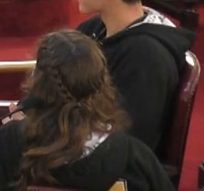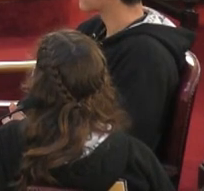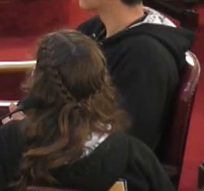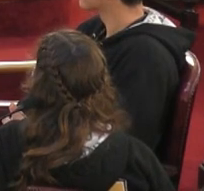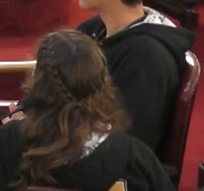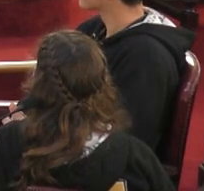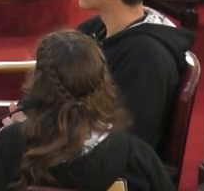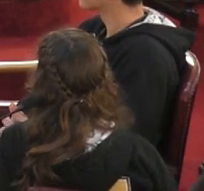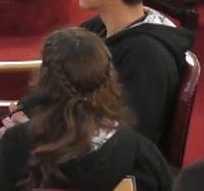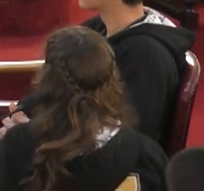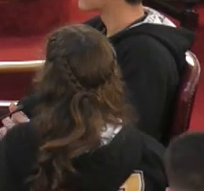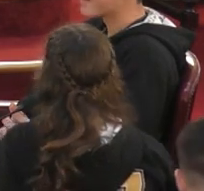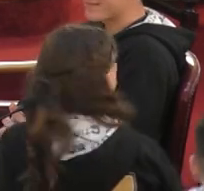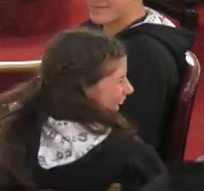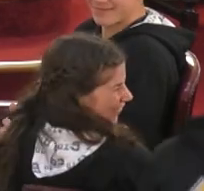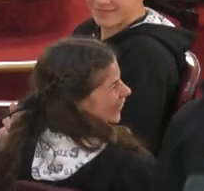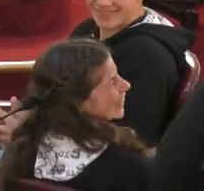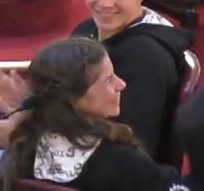Diputado Ricardo de Gumois.